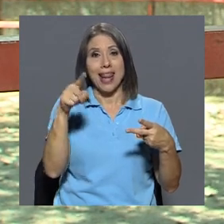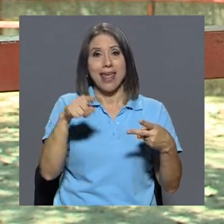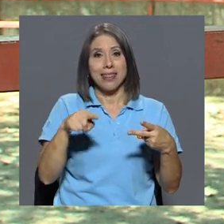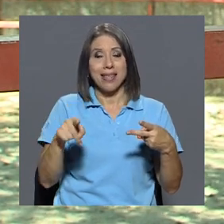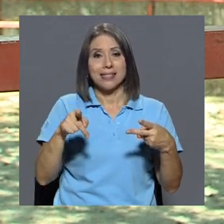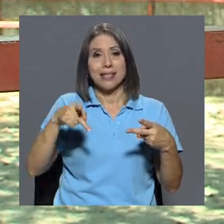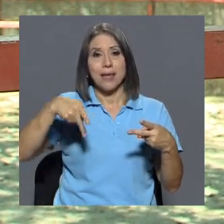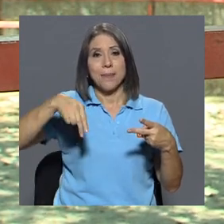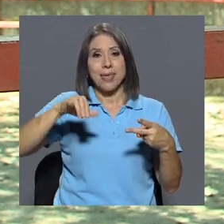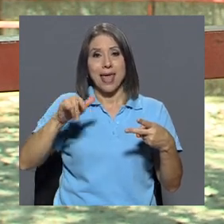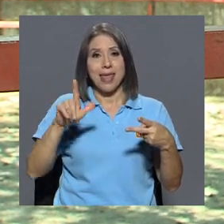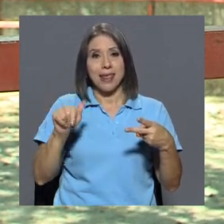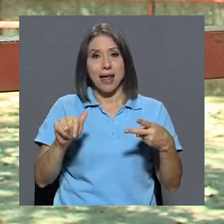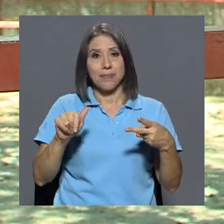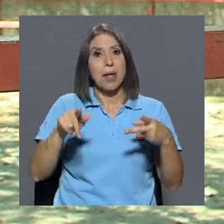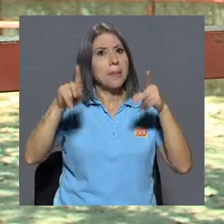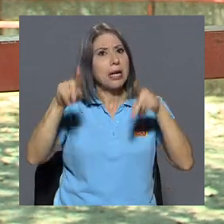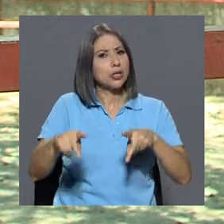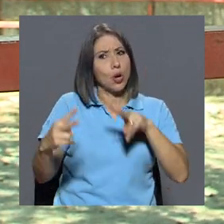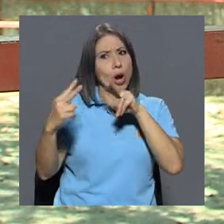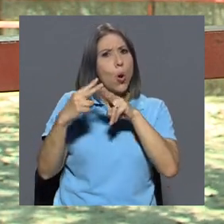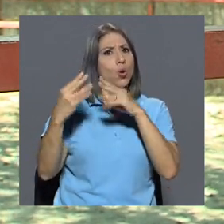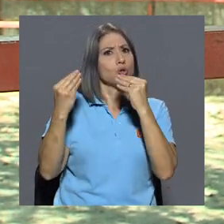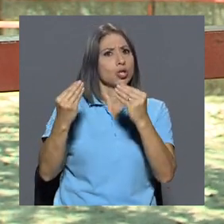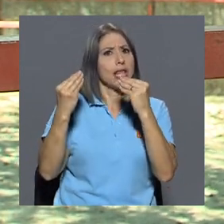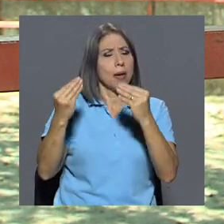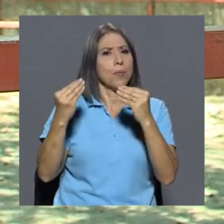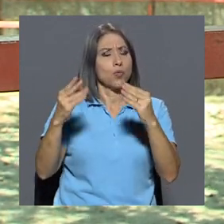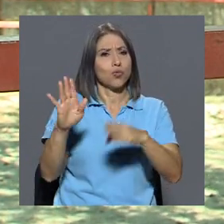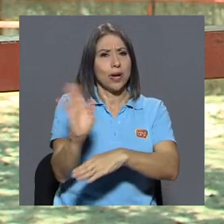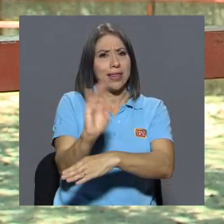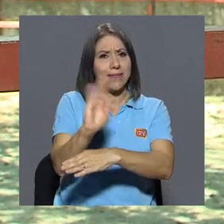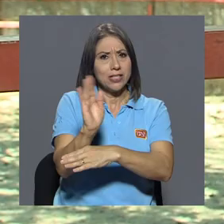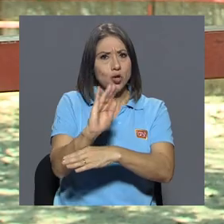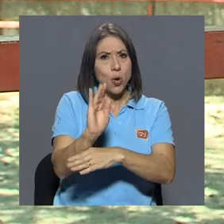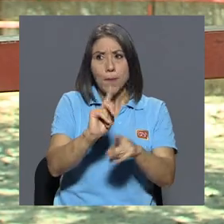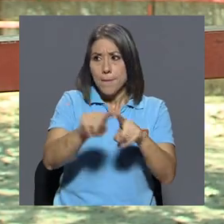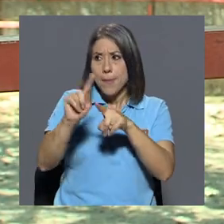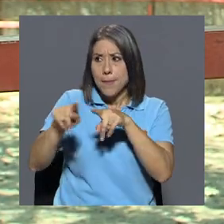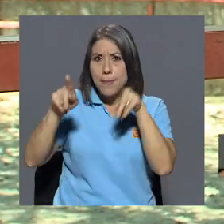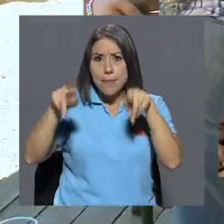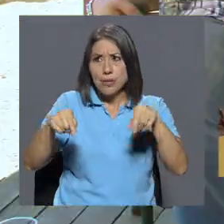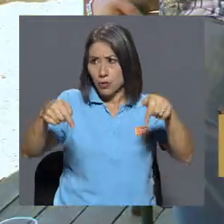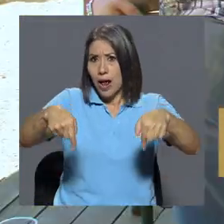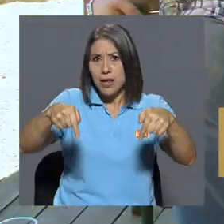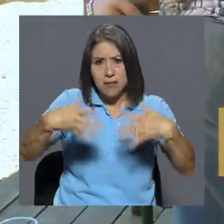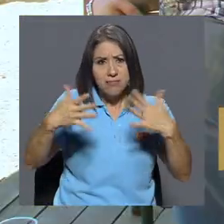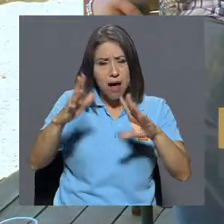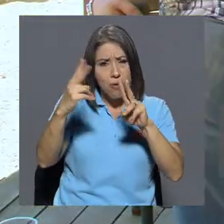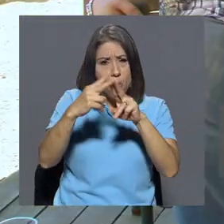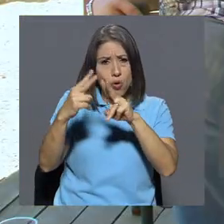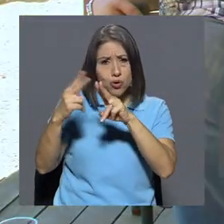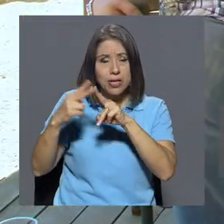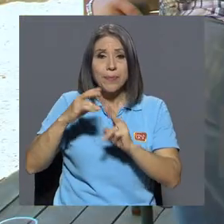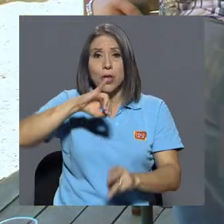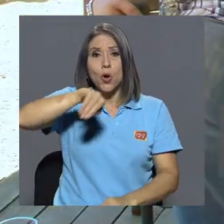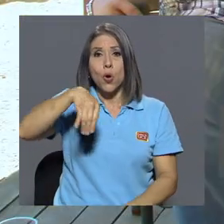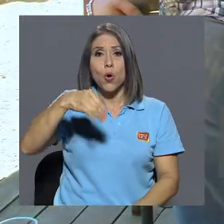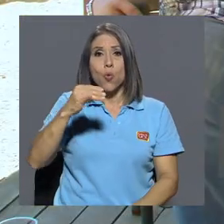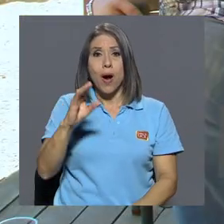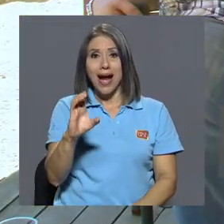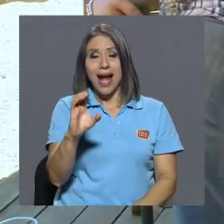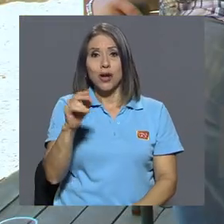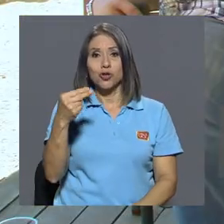Una persona muy conocida en el ámbito de la televisión. Varios de los que están aquí lo conocen. Juan Carlos Hernández le dicen